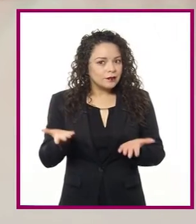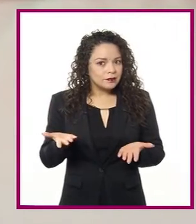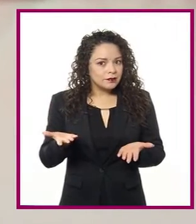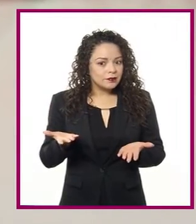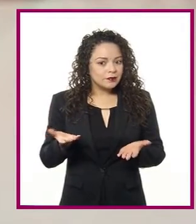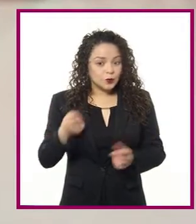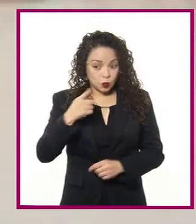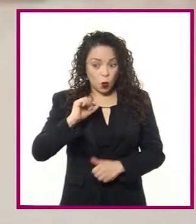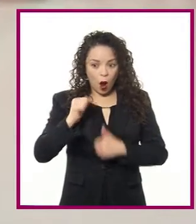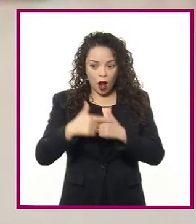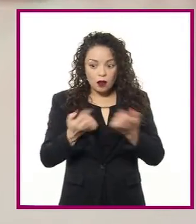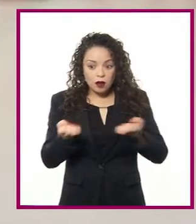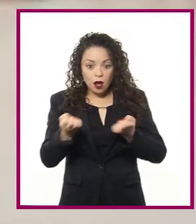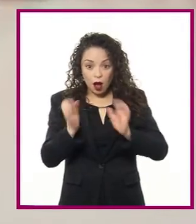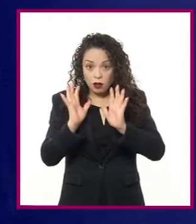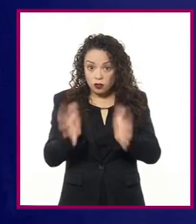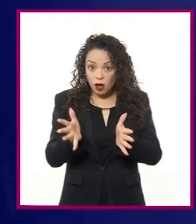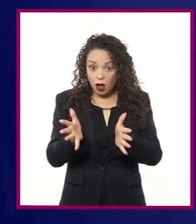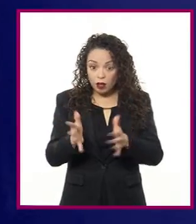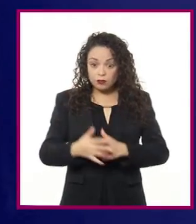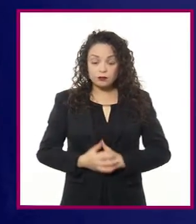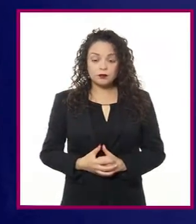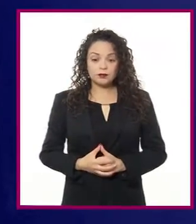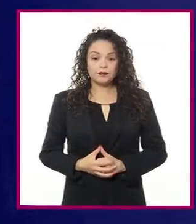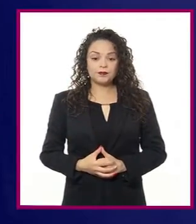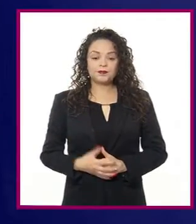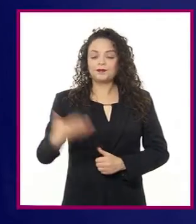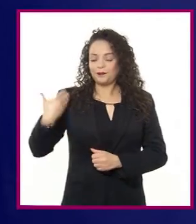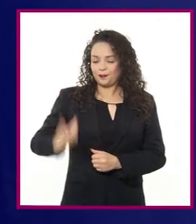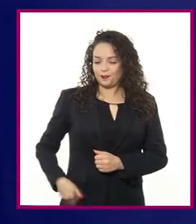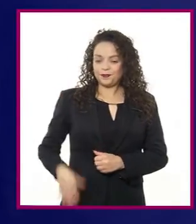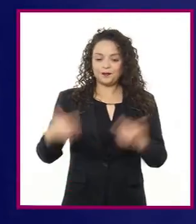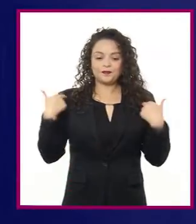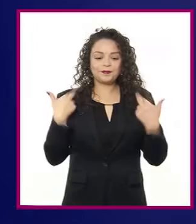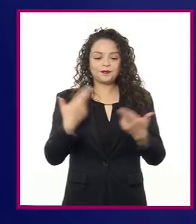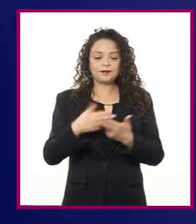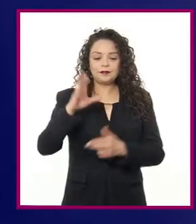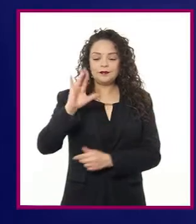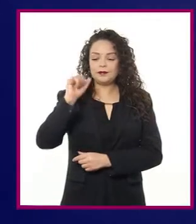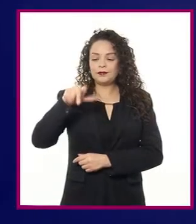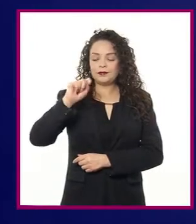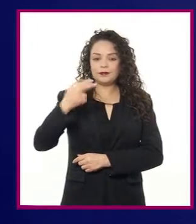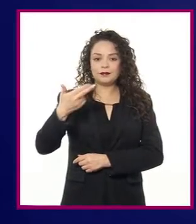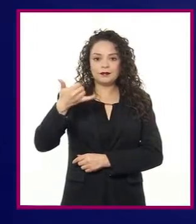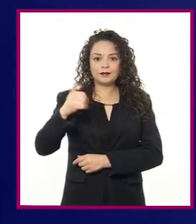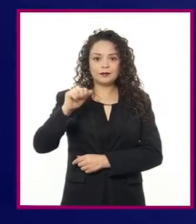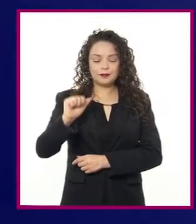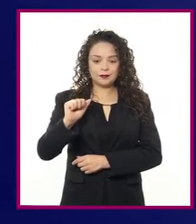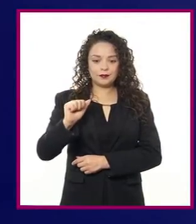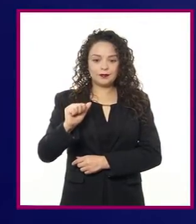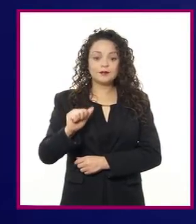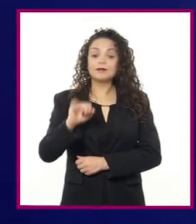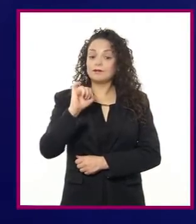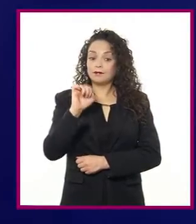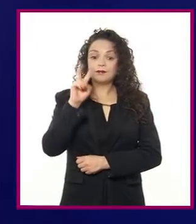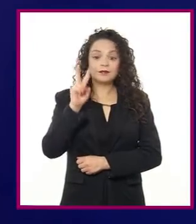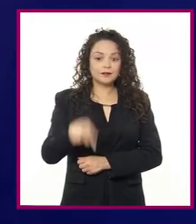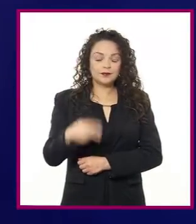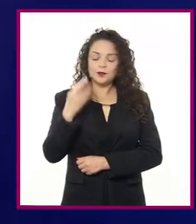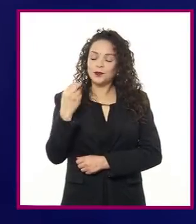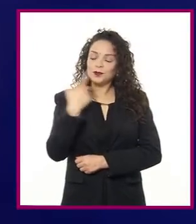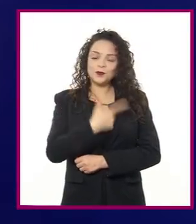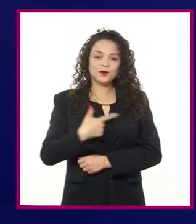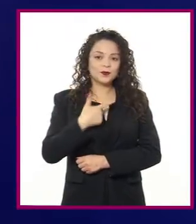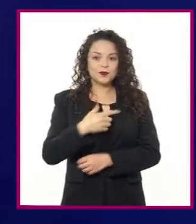¿ya hicieron algo de ejercicio? Soy la profesora Cintia Nayeli Callejas Bustos y efectivamente es un